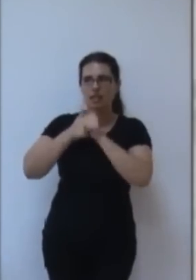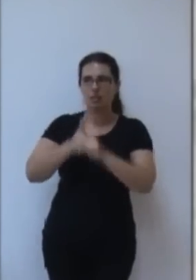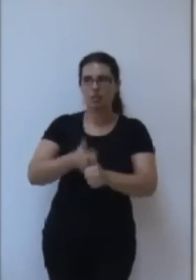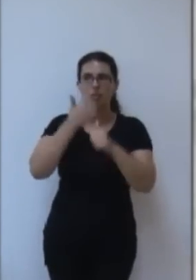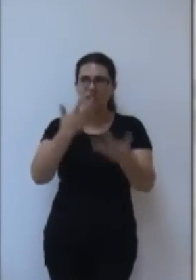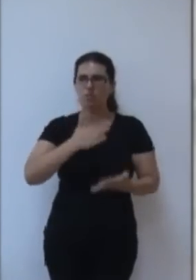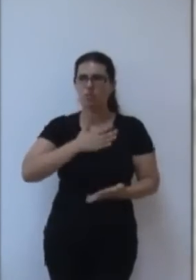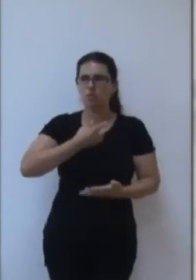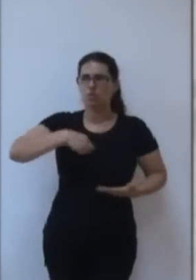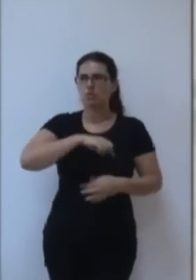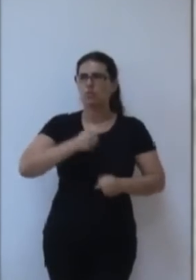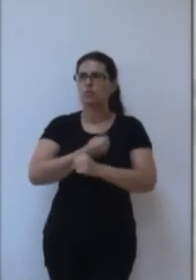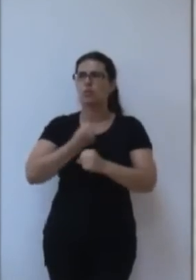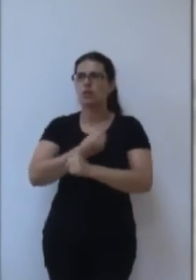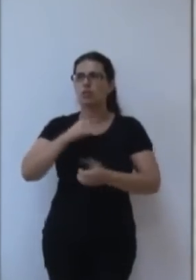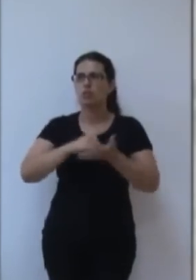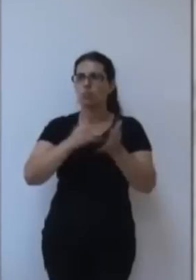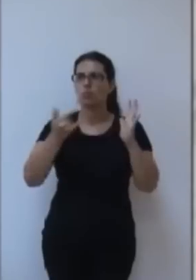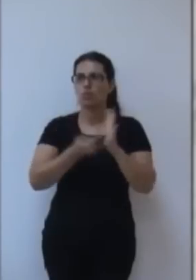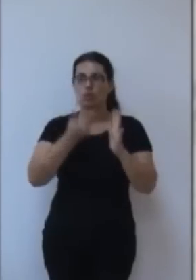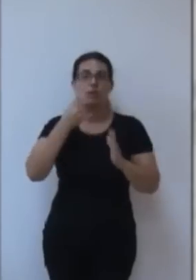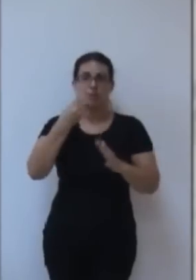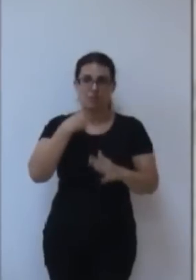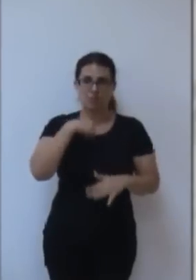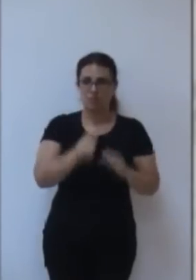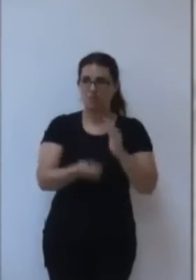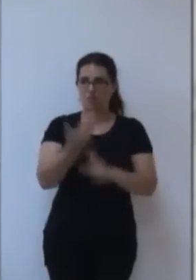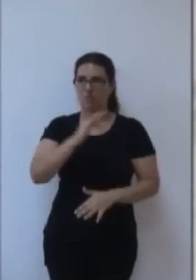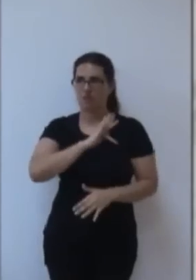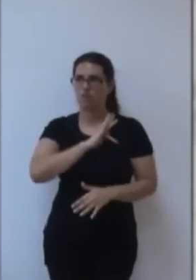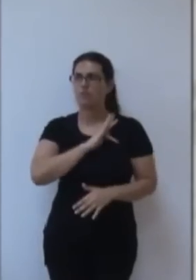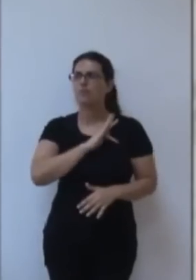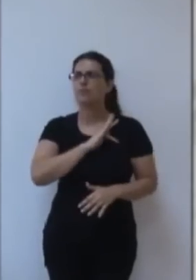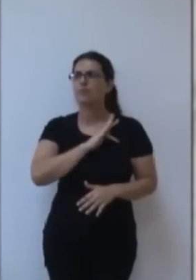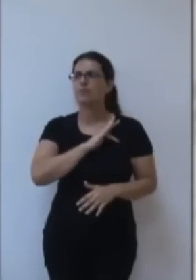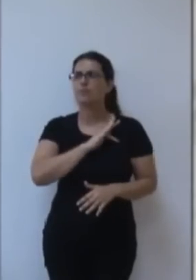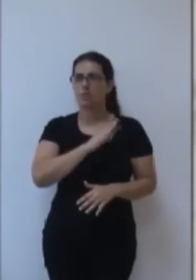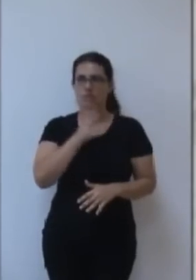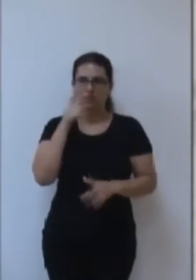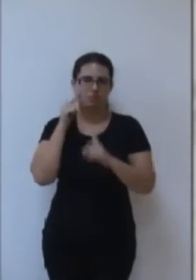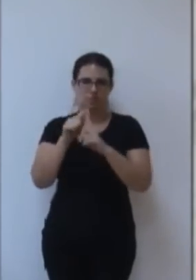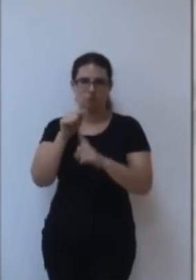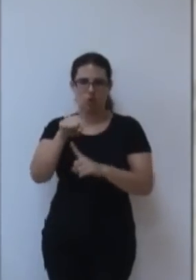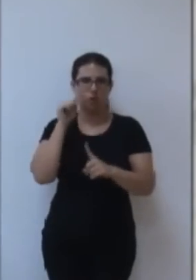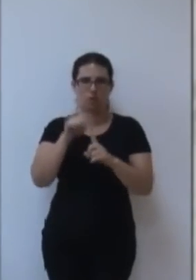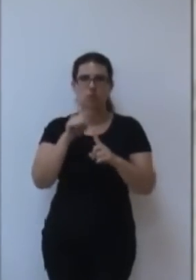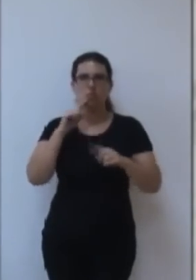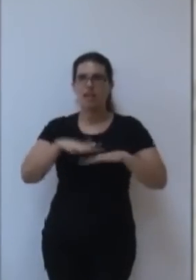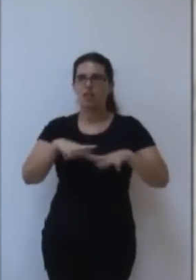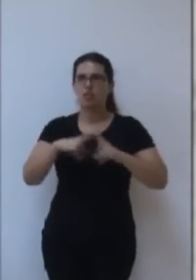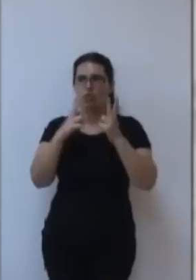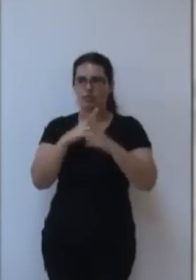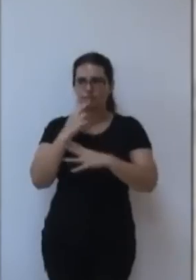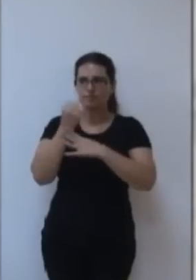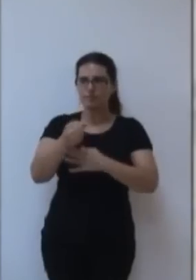un proyecto que hemos tenido también reunión esta mañana, que es el Social Mentoring, que va en ese sentido, ¿no? Una red social de apoyo en el